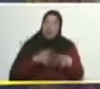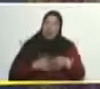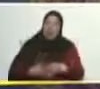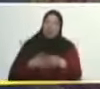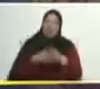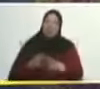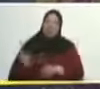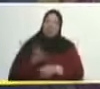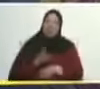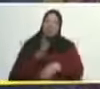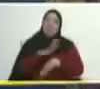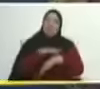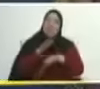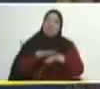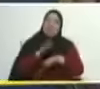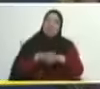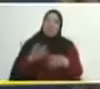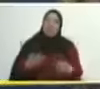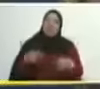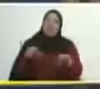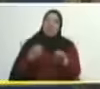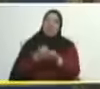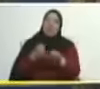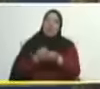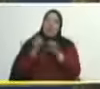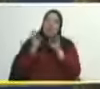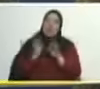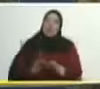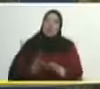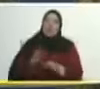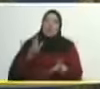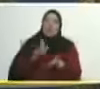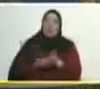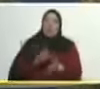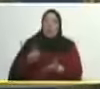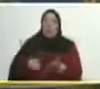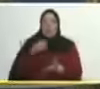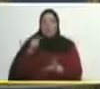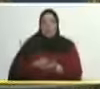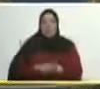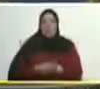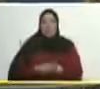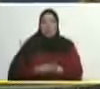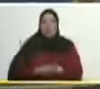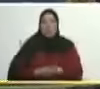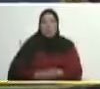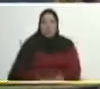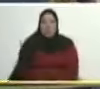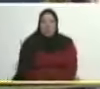Venezuela y que pidió las sanciones. Tenga la seguridad absoluta.